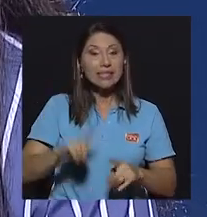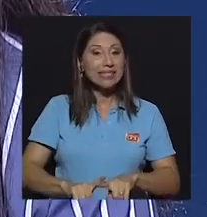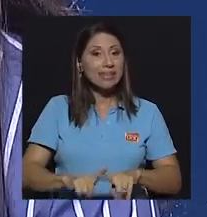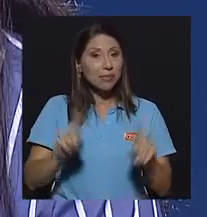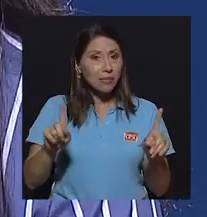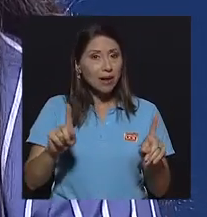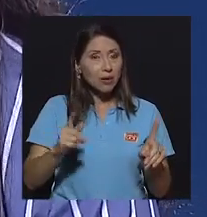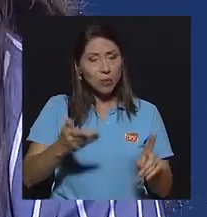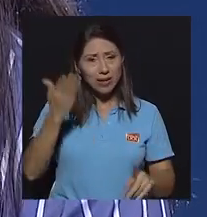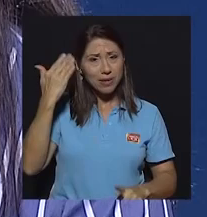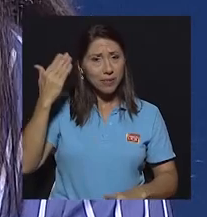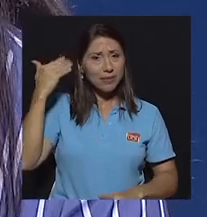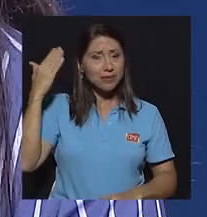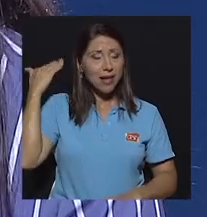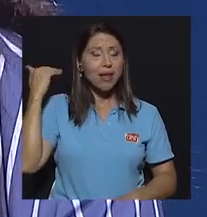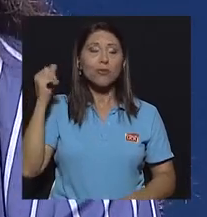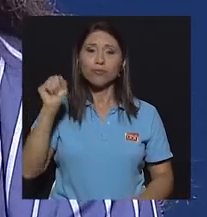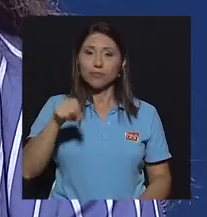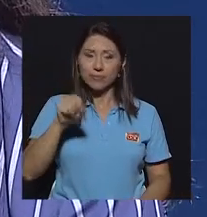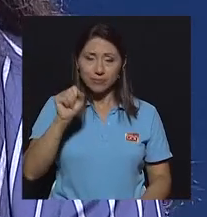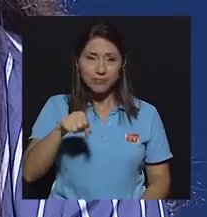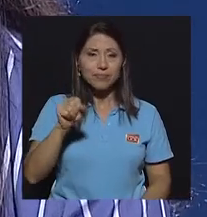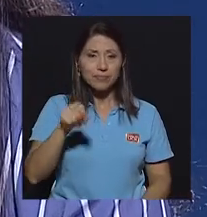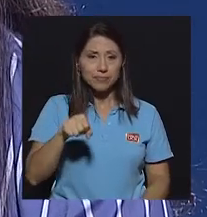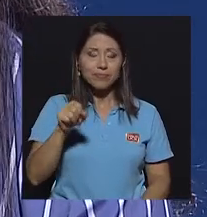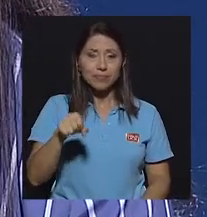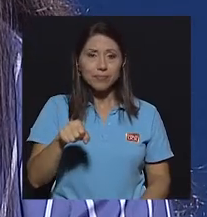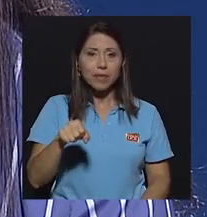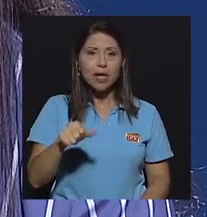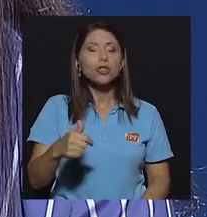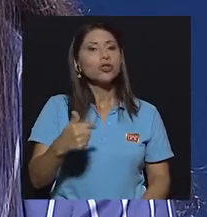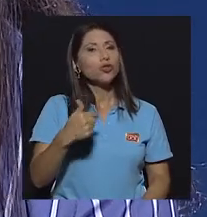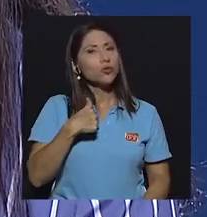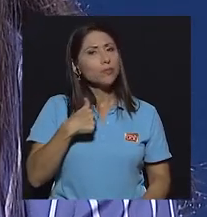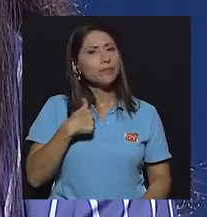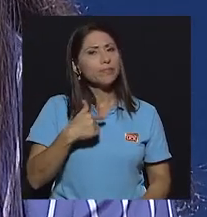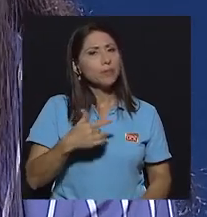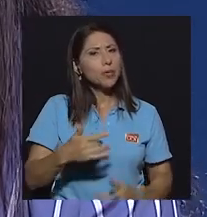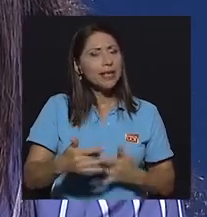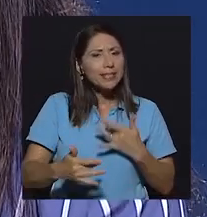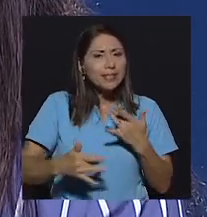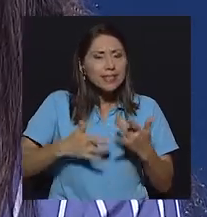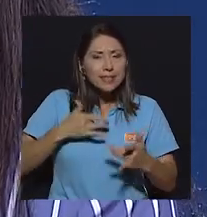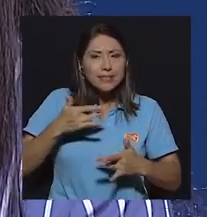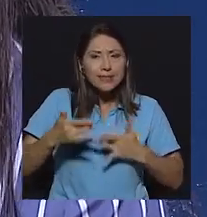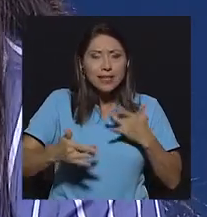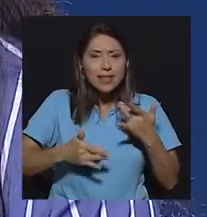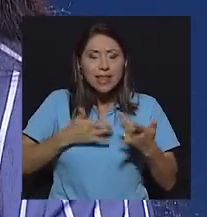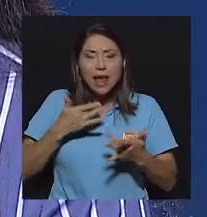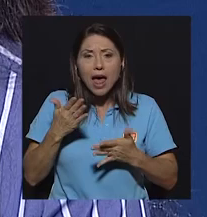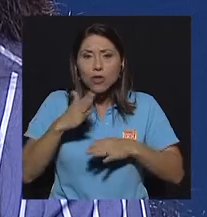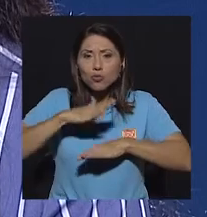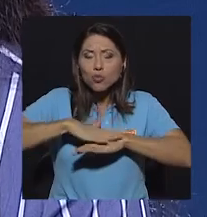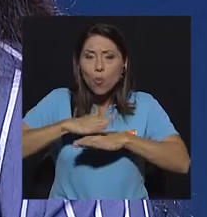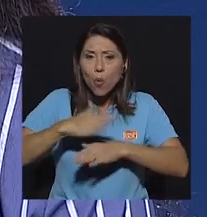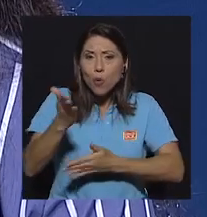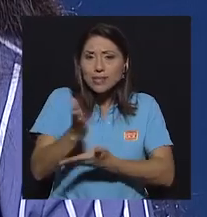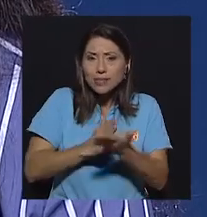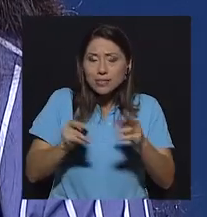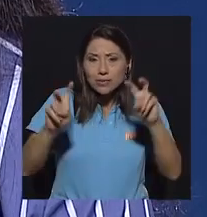Sin embargo, en el pasado definitivamente sí tengo una sensibilidad con respecto a ciertos